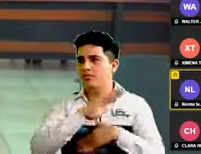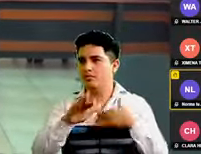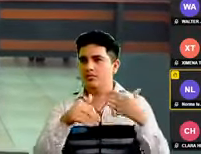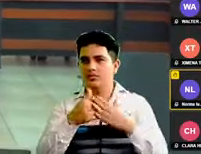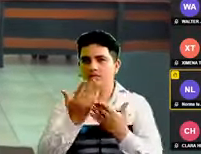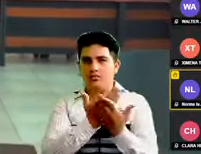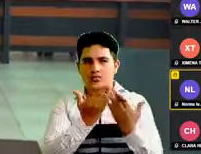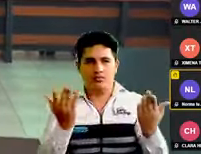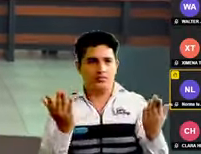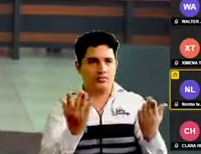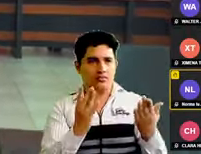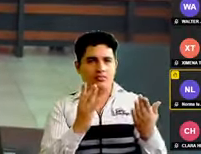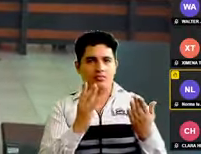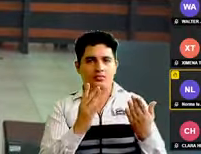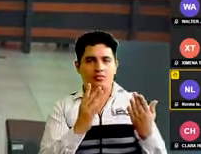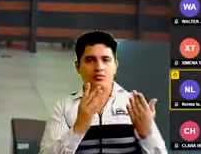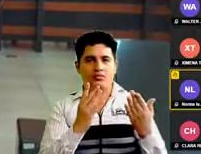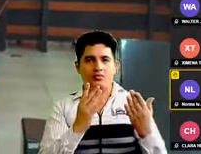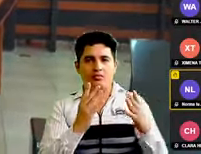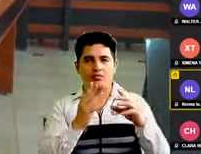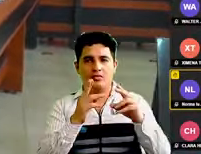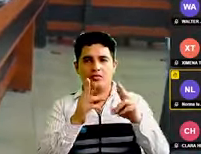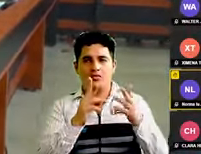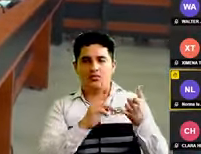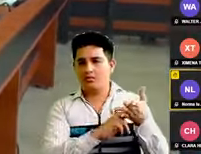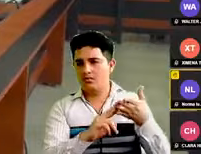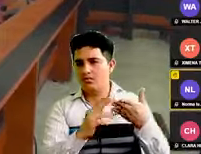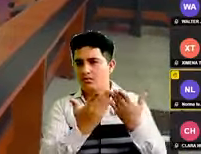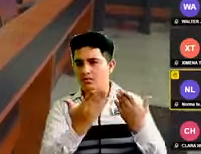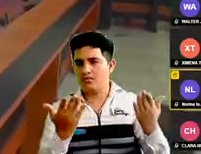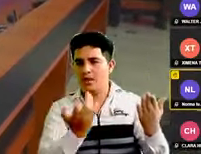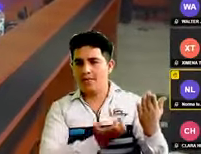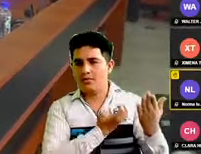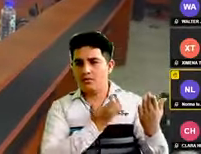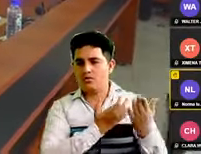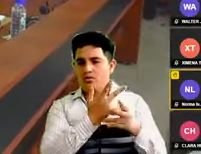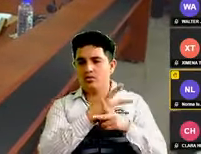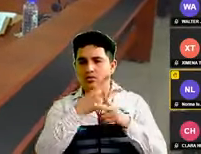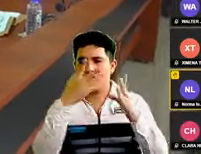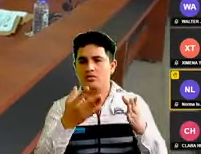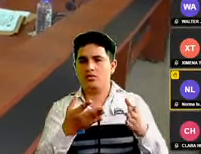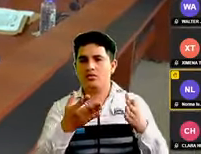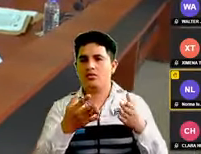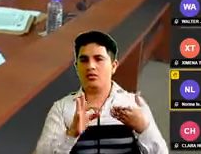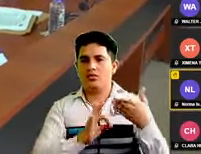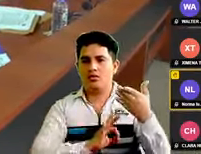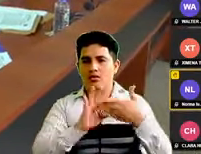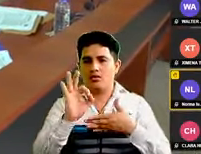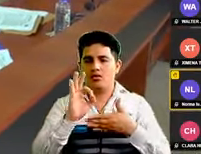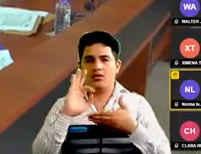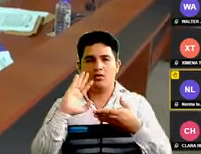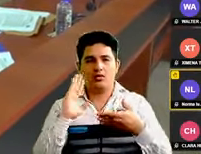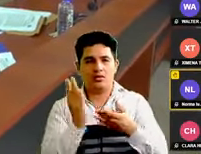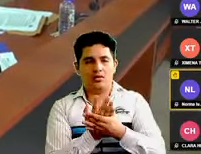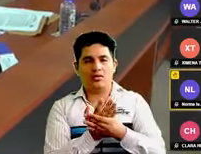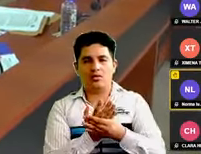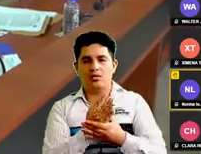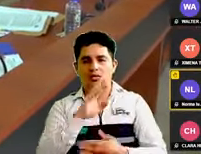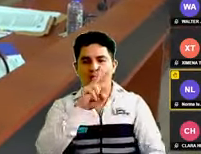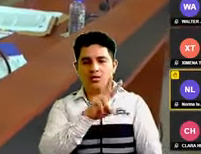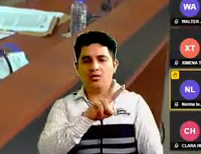uno de los presentes en este salón legislativo, me permito mocionar que el Consejo Municipal apruebe el acta de